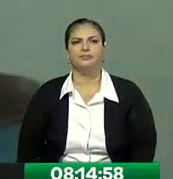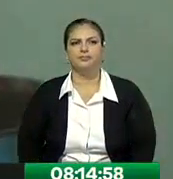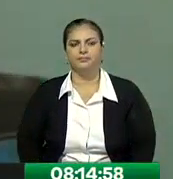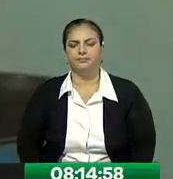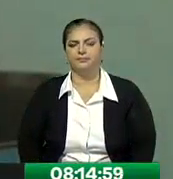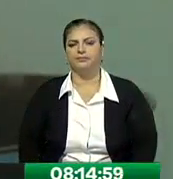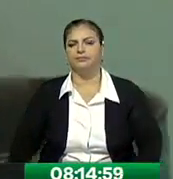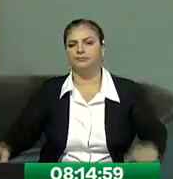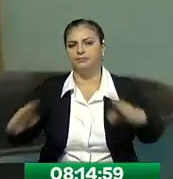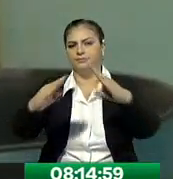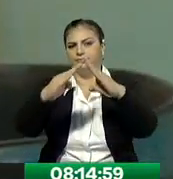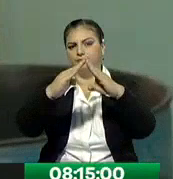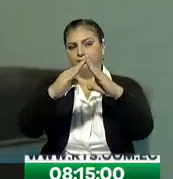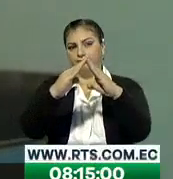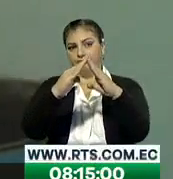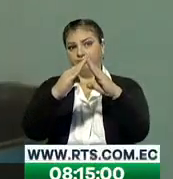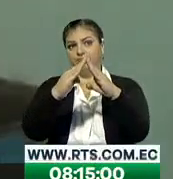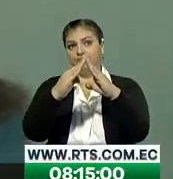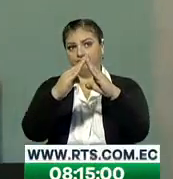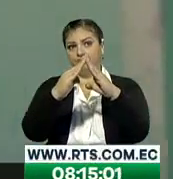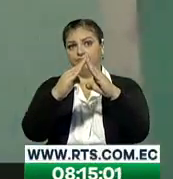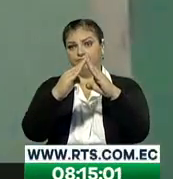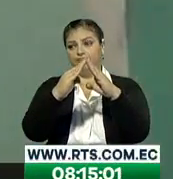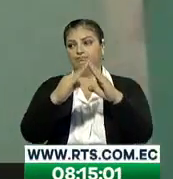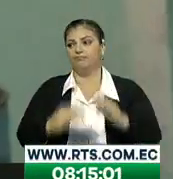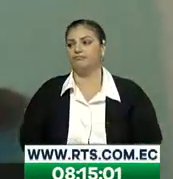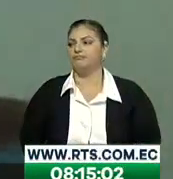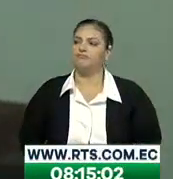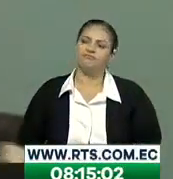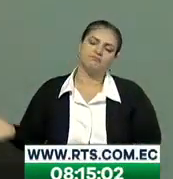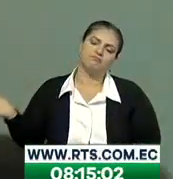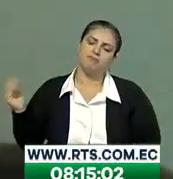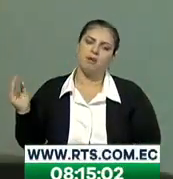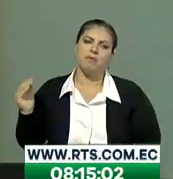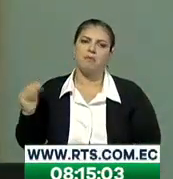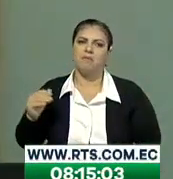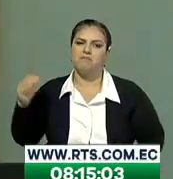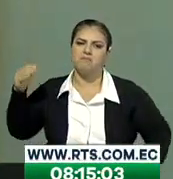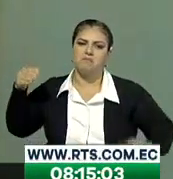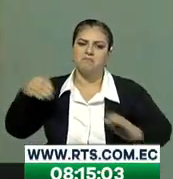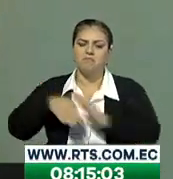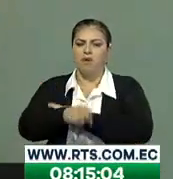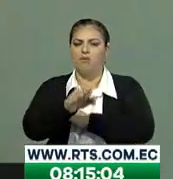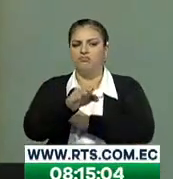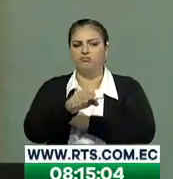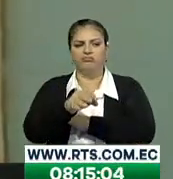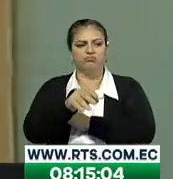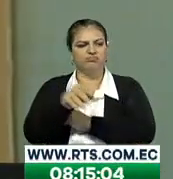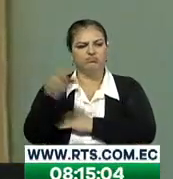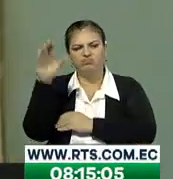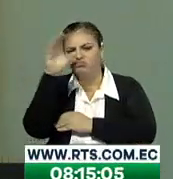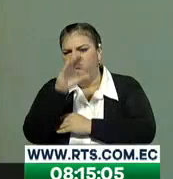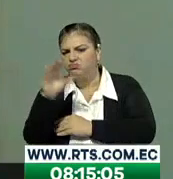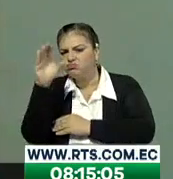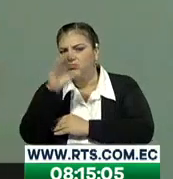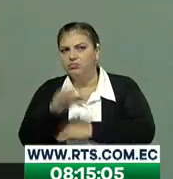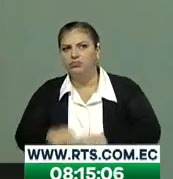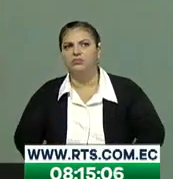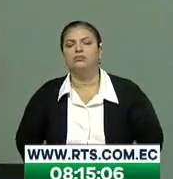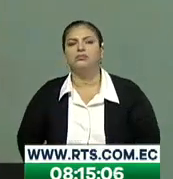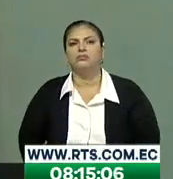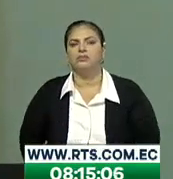Guayas. En total, ya se han allanado más de 12 viviendas en cantones